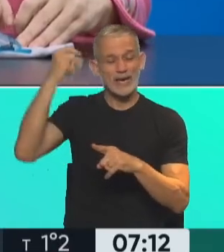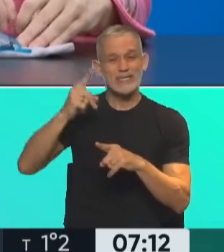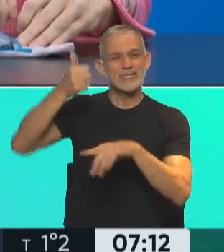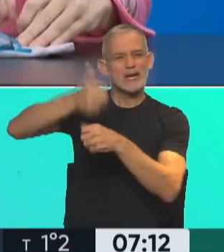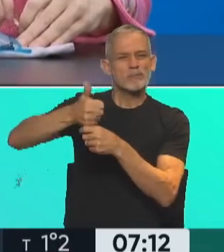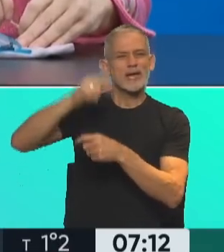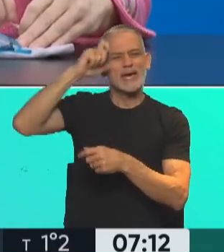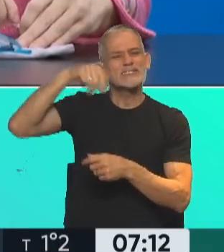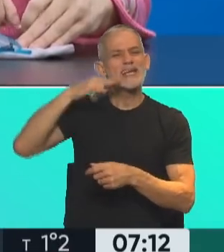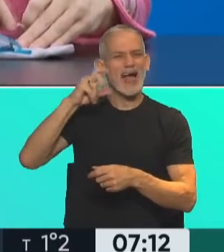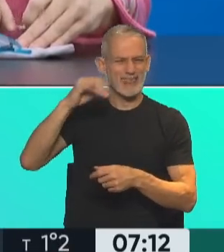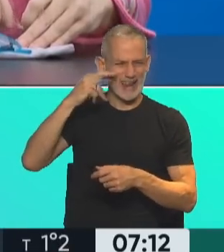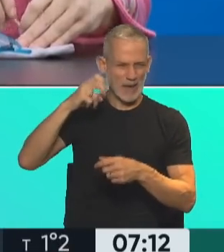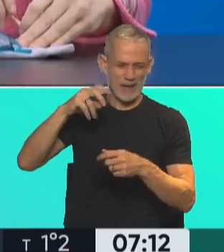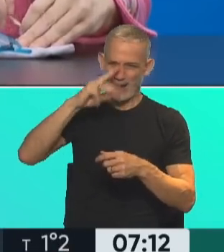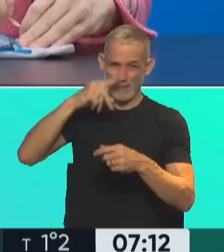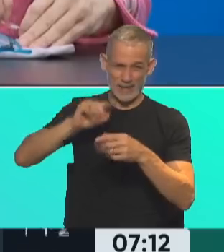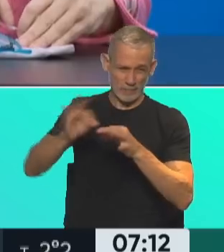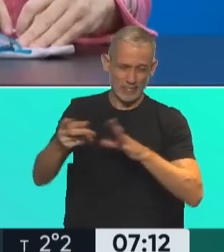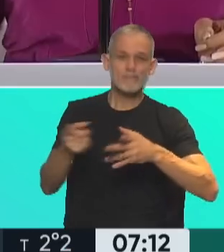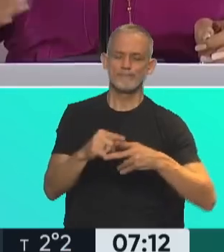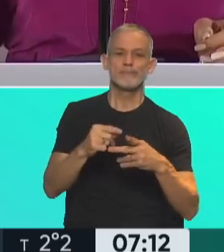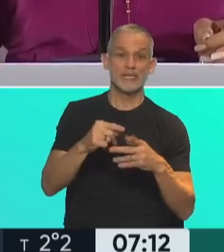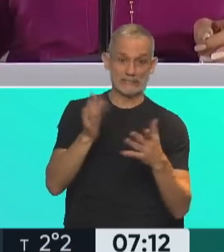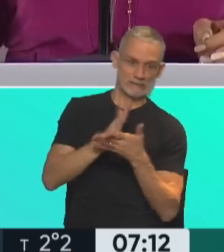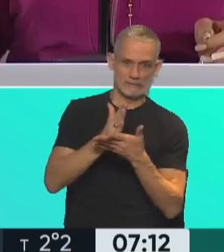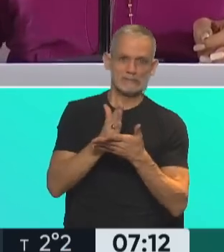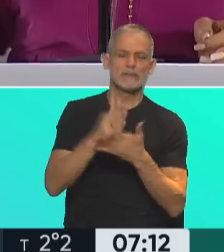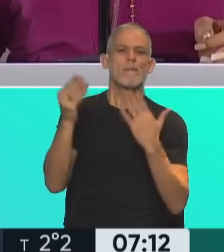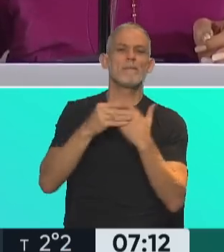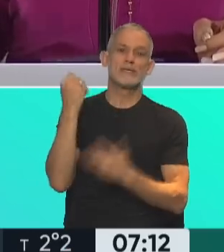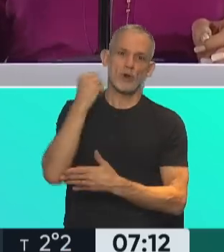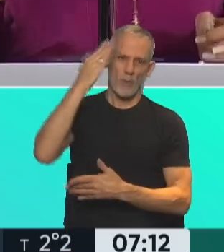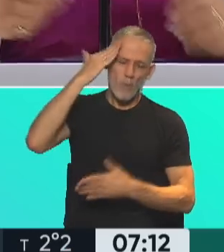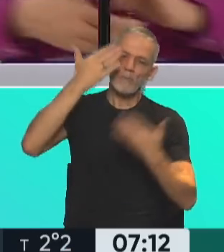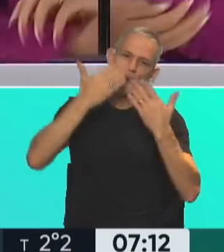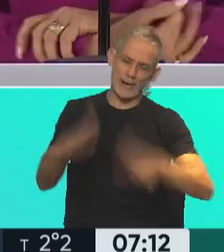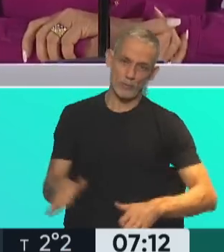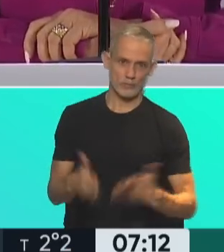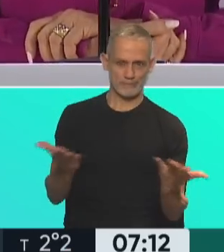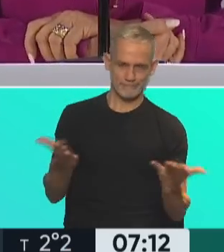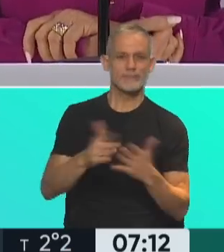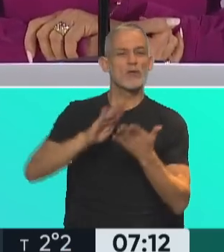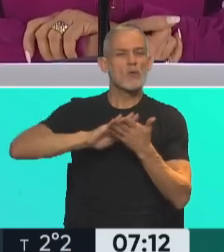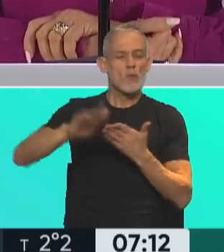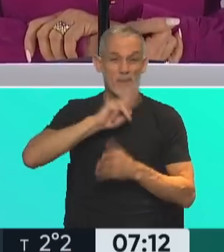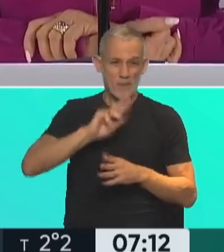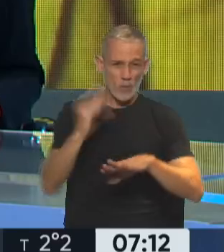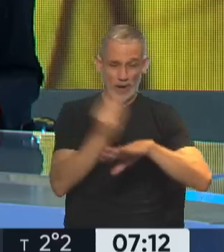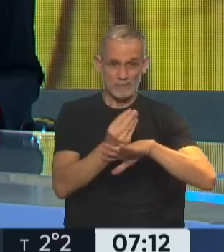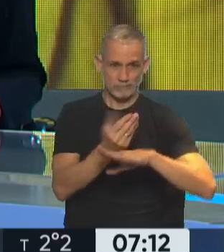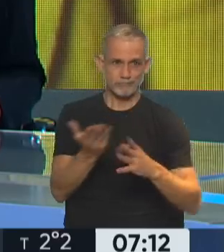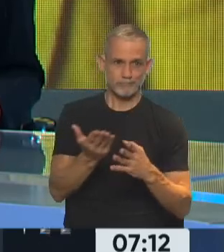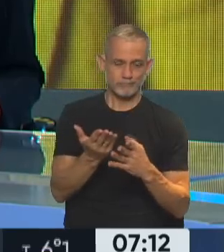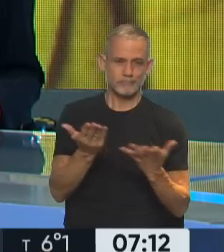Ensenada y en ese acto en Ensenada, en medio de ese acto, la renuncia de Martín Guzmán al Ministerio de Economía. Además, la nueva ministra, el ministro